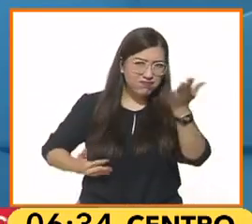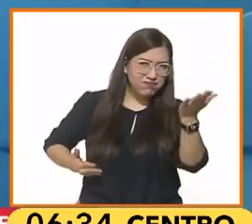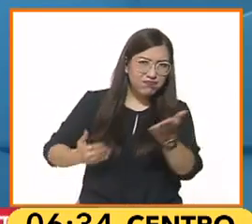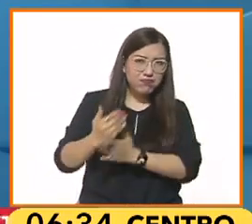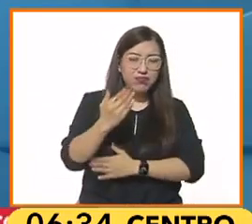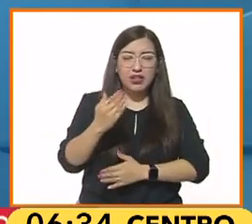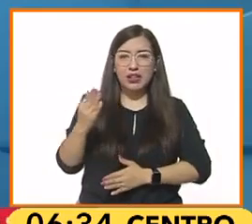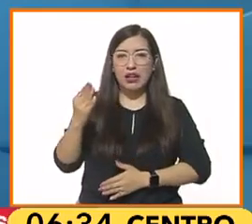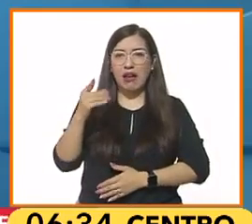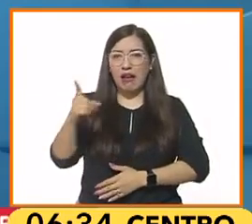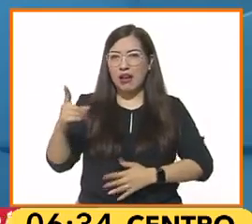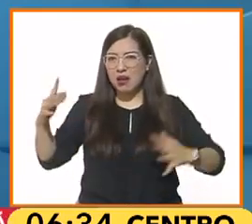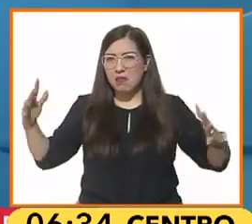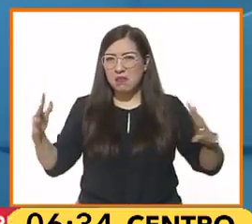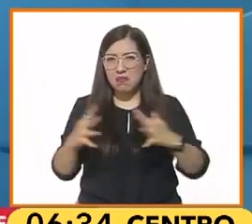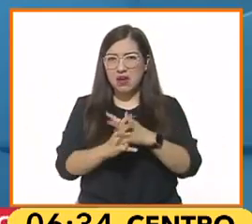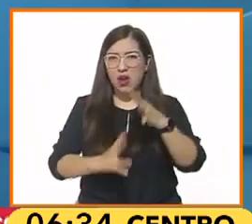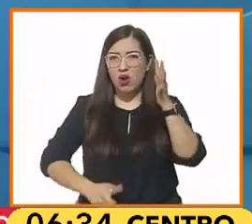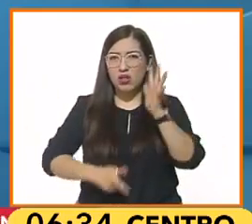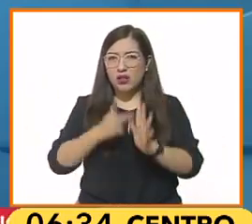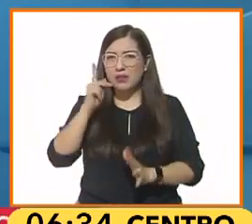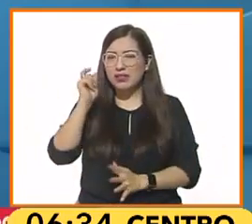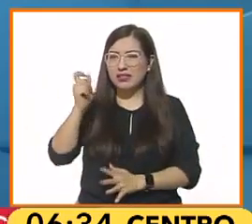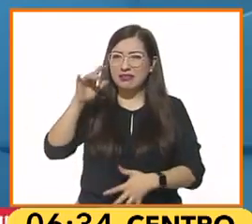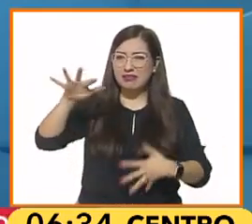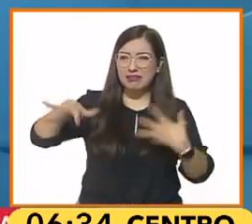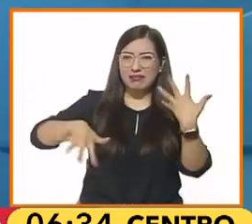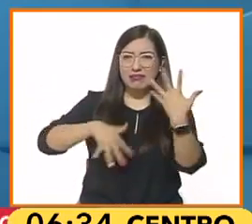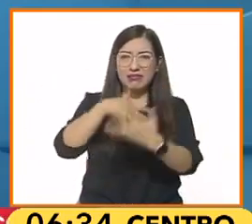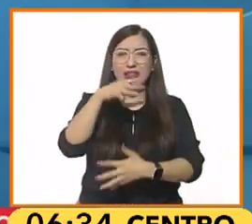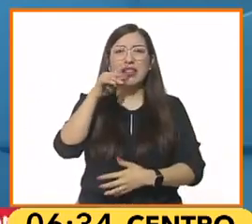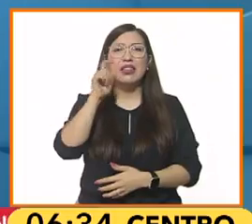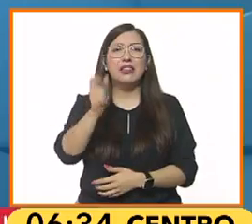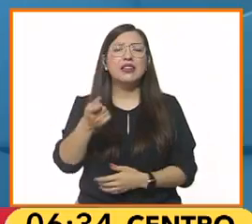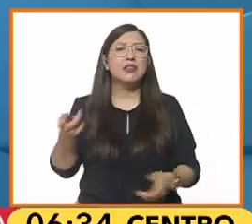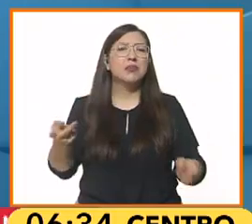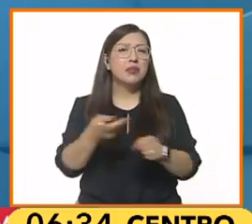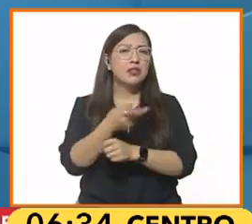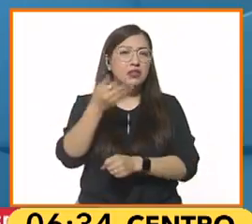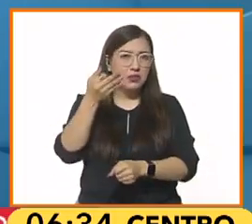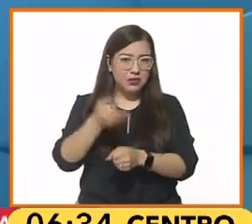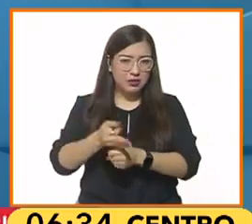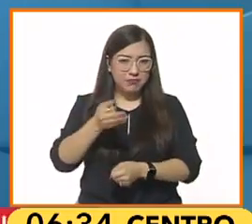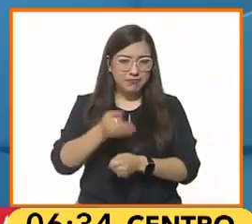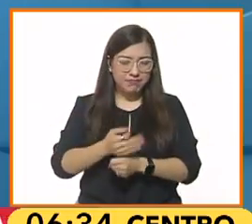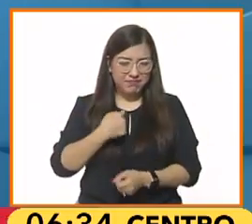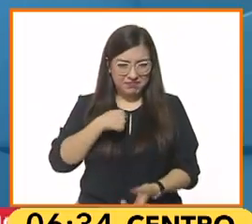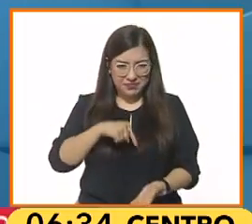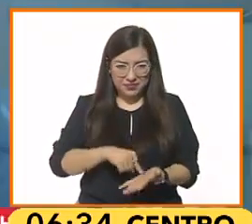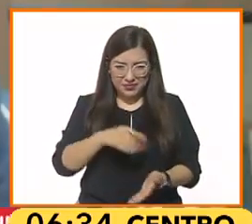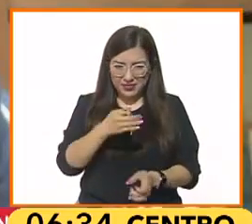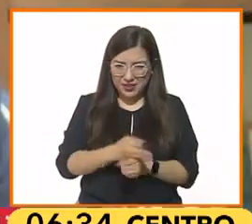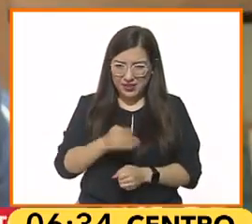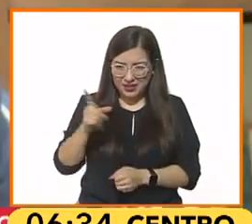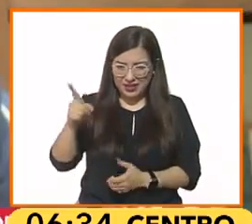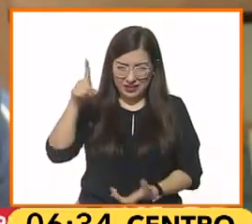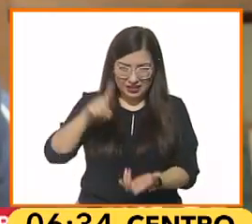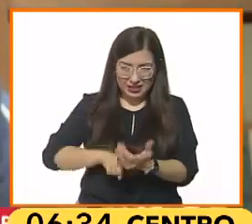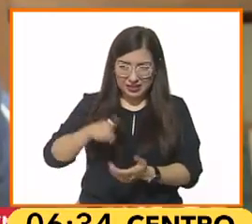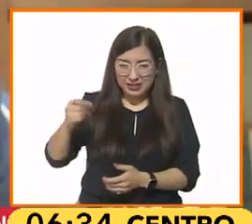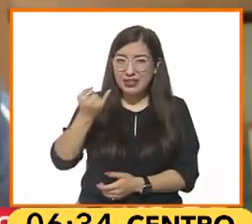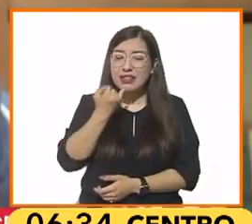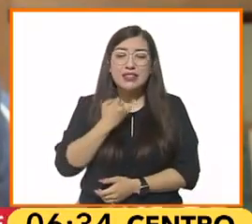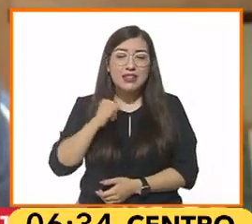han fallecido. ¿Frente a qué escenario estamos? Yo creo que estamos ante un escenario de mucha presión interna en